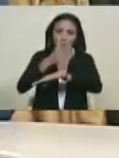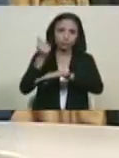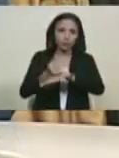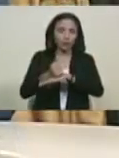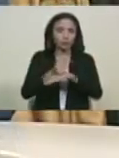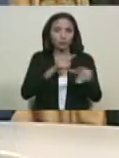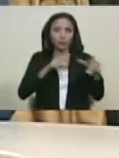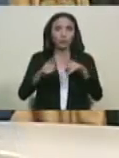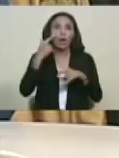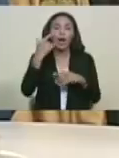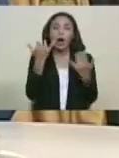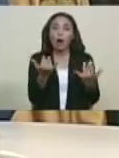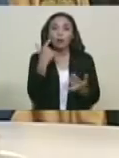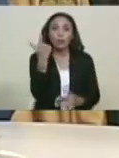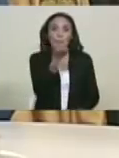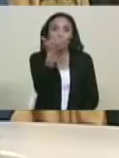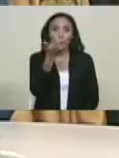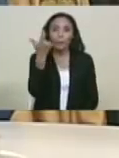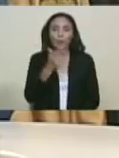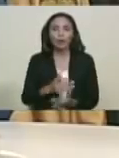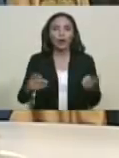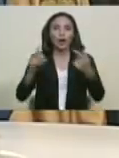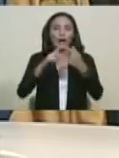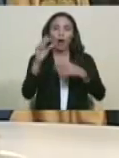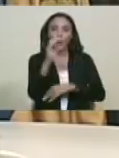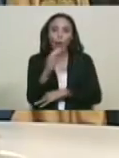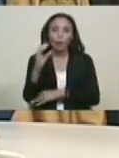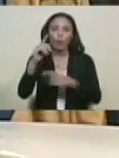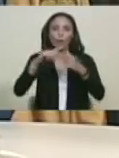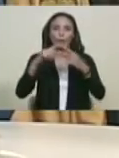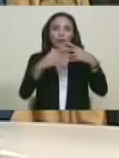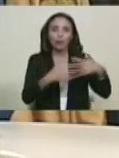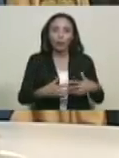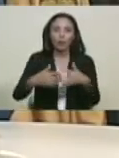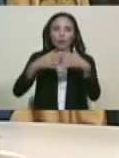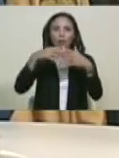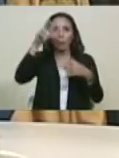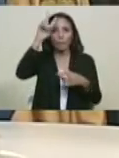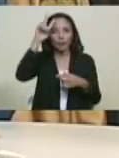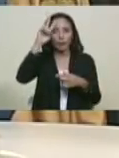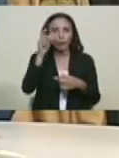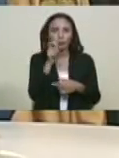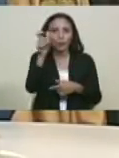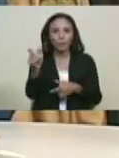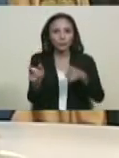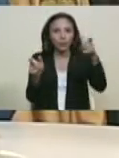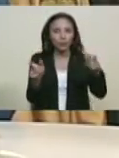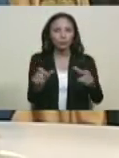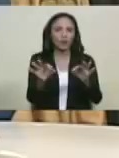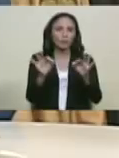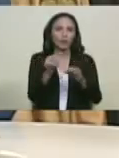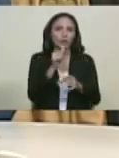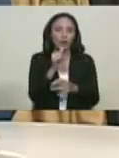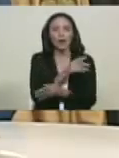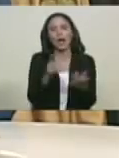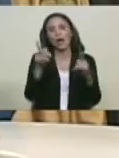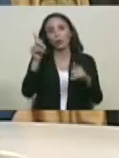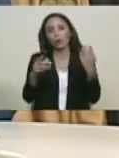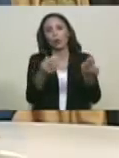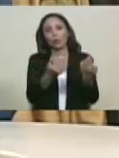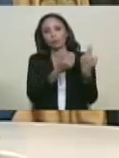solicitando por código rojo a colombia eeuu y perú especialmente al resto de los responsables